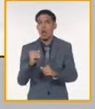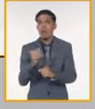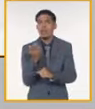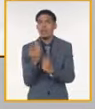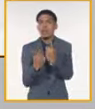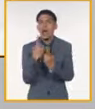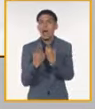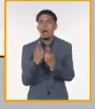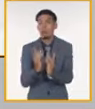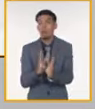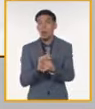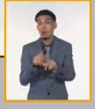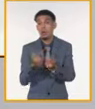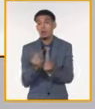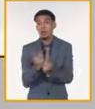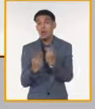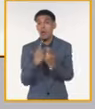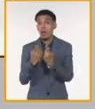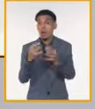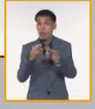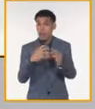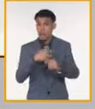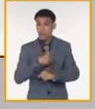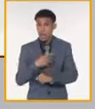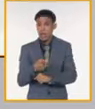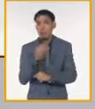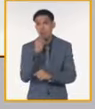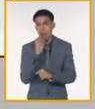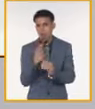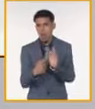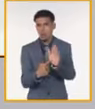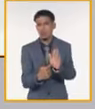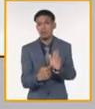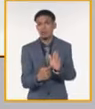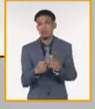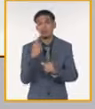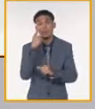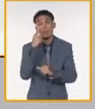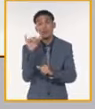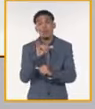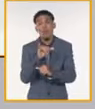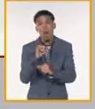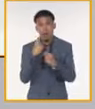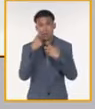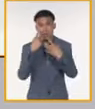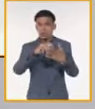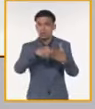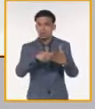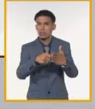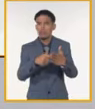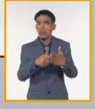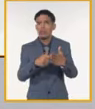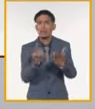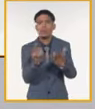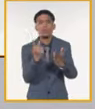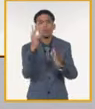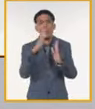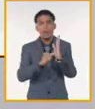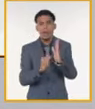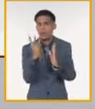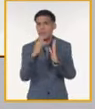saber qué tipo de contrato usted tiene si tiene un contrato determinado si tiene un contrato a tiempo indeterminado qué duración tiene ese contrato de